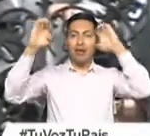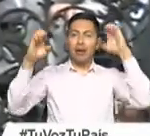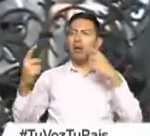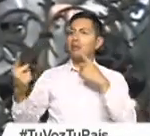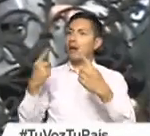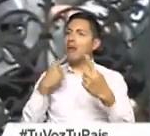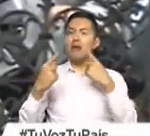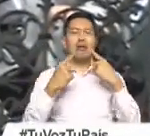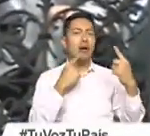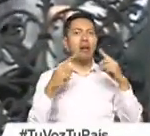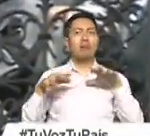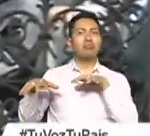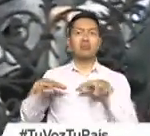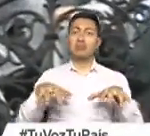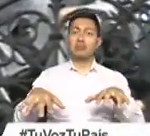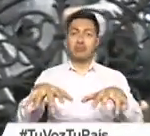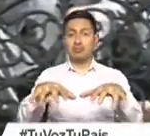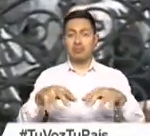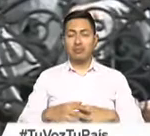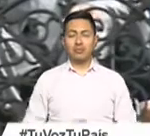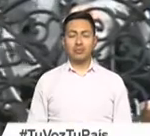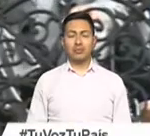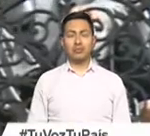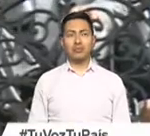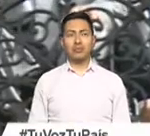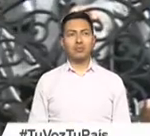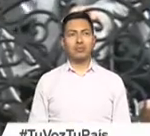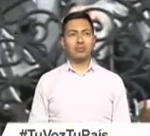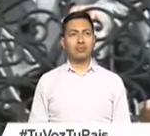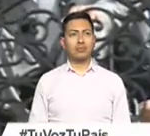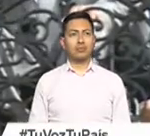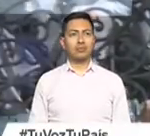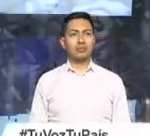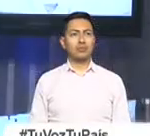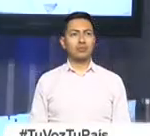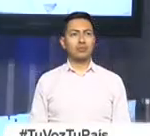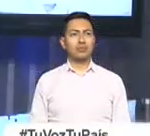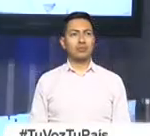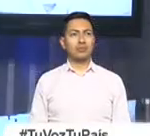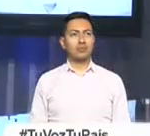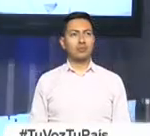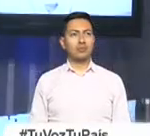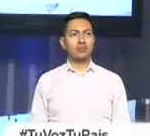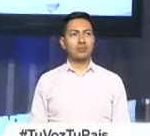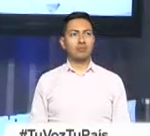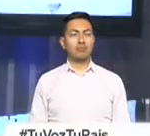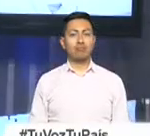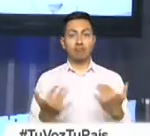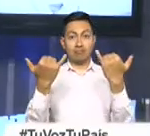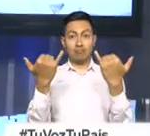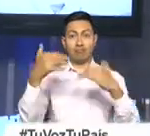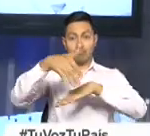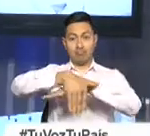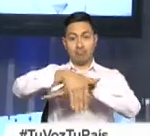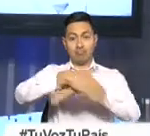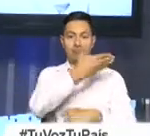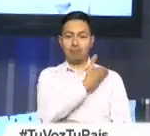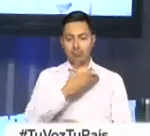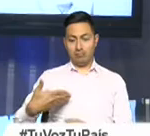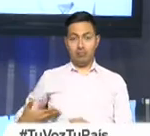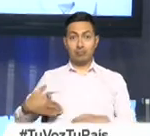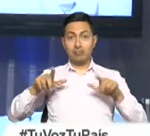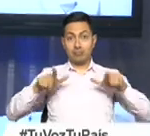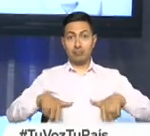Caterina Morejón, Noticiero Ciudadano. Esta tarde, el presidente de la República, Lenín